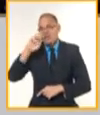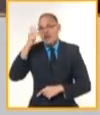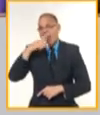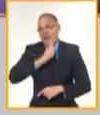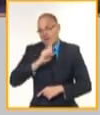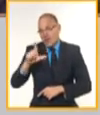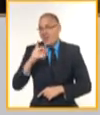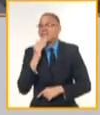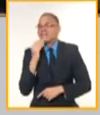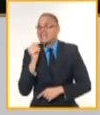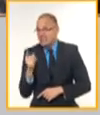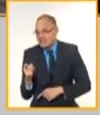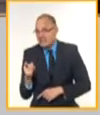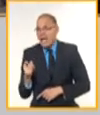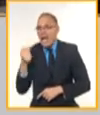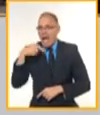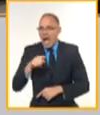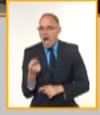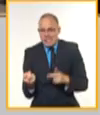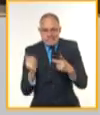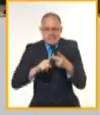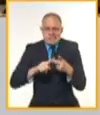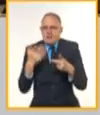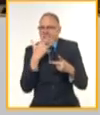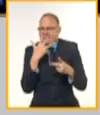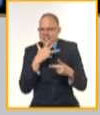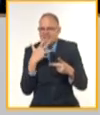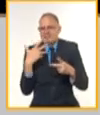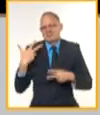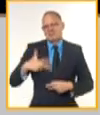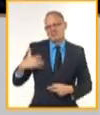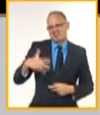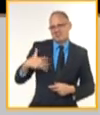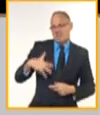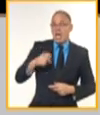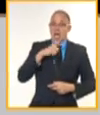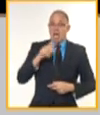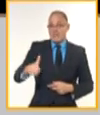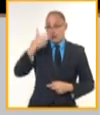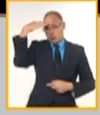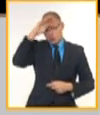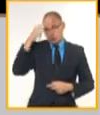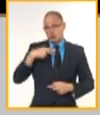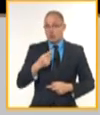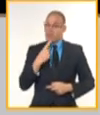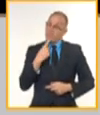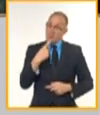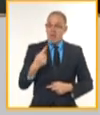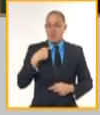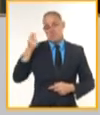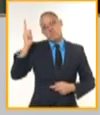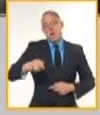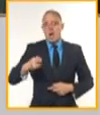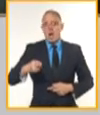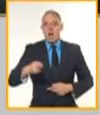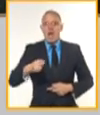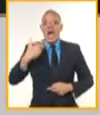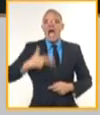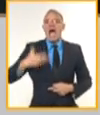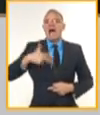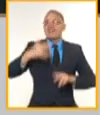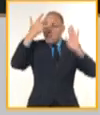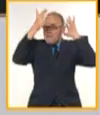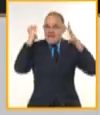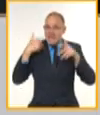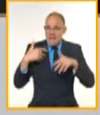es una que sigue ciegamente ahí sin nada. Lo que diga Trump, allá va. Exacto. Ha tratado de mover todos los peones